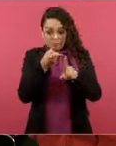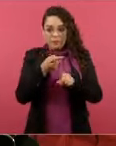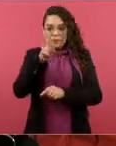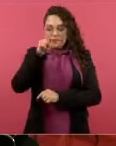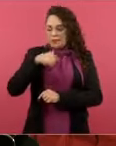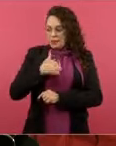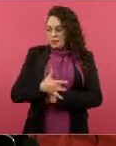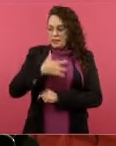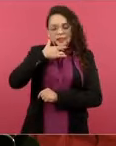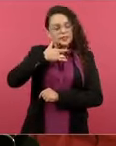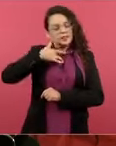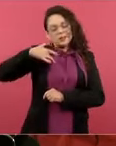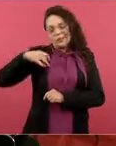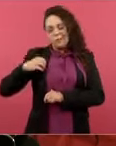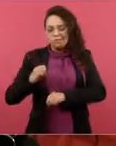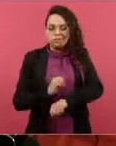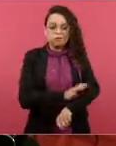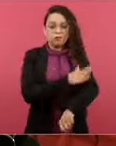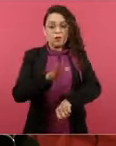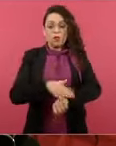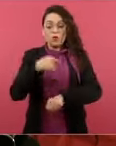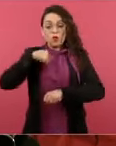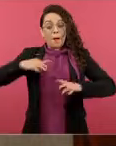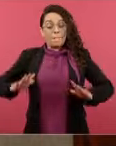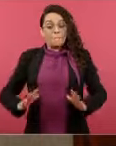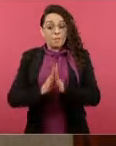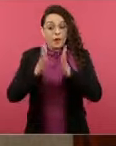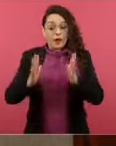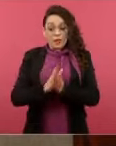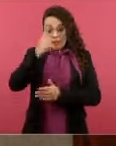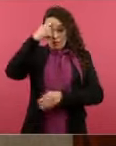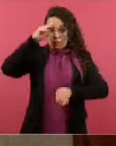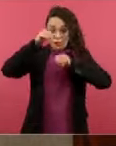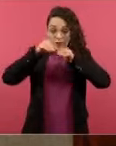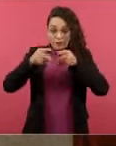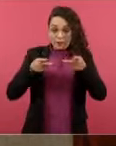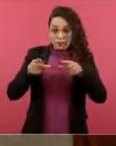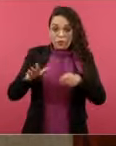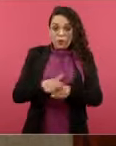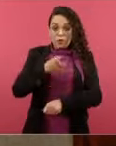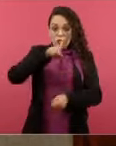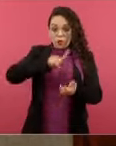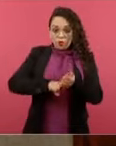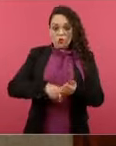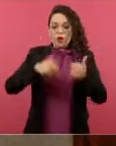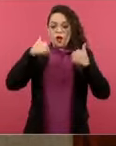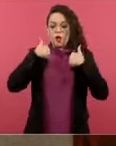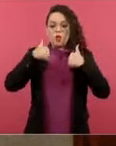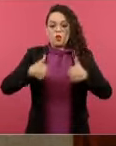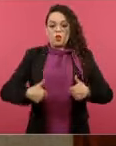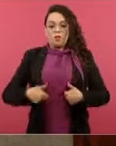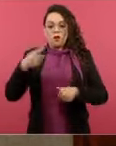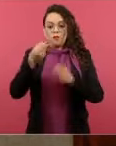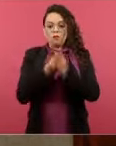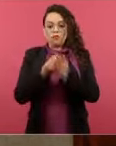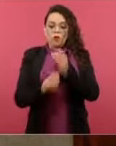emoción ser parte de él porque trae todo el enfoque humanista de la nueva escuela